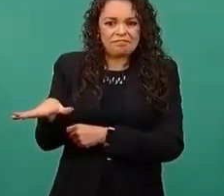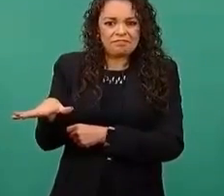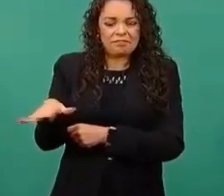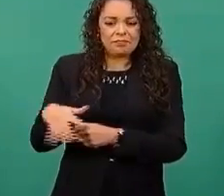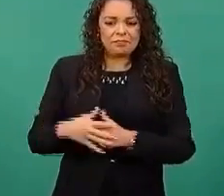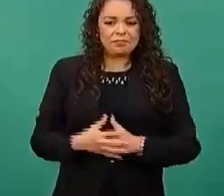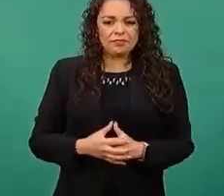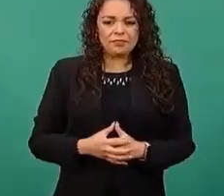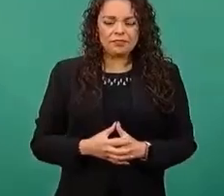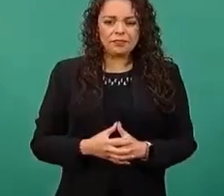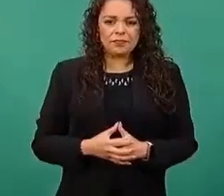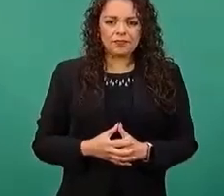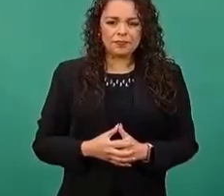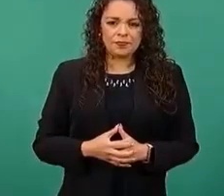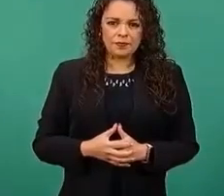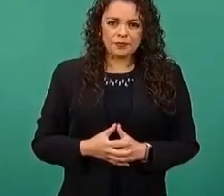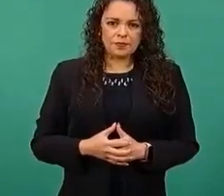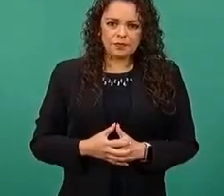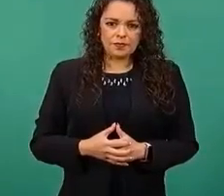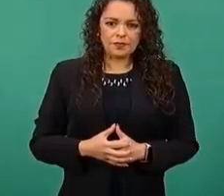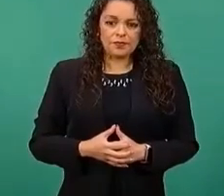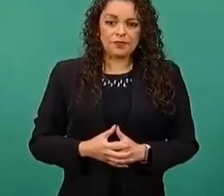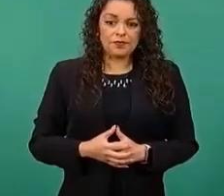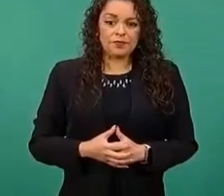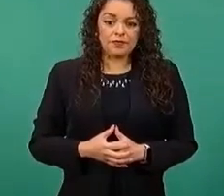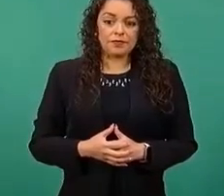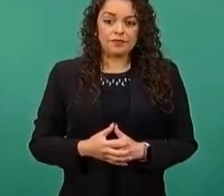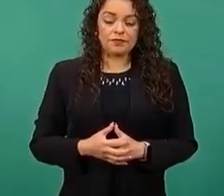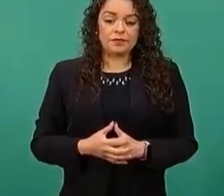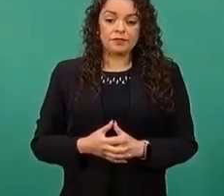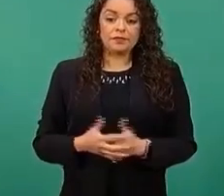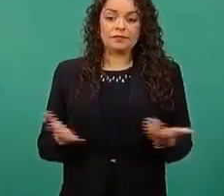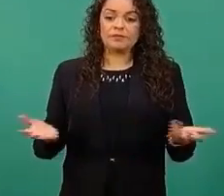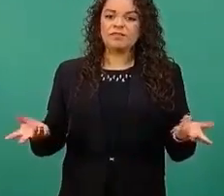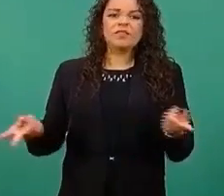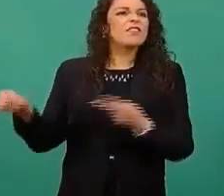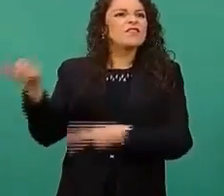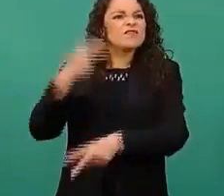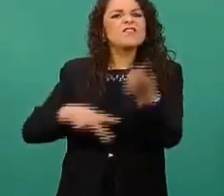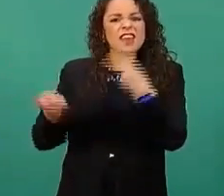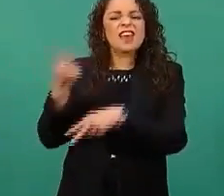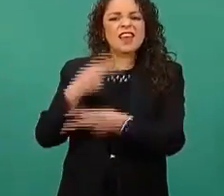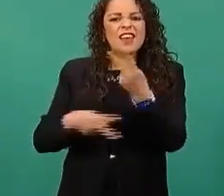un